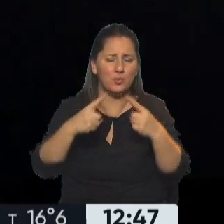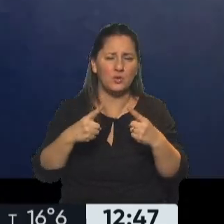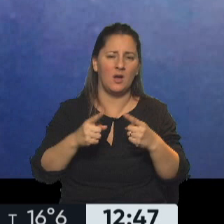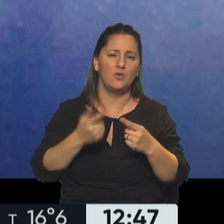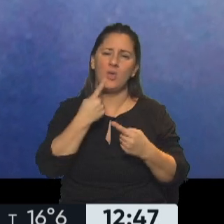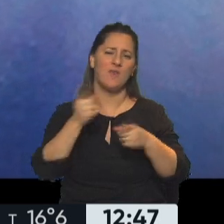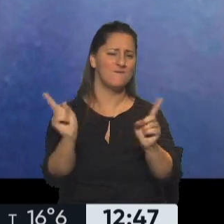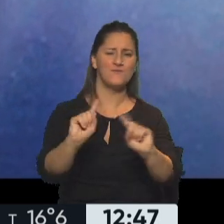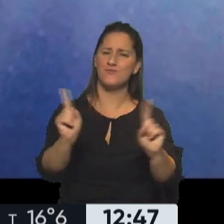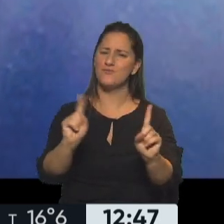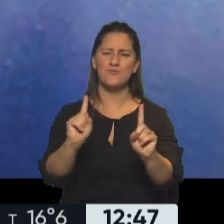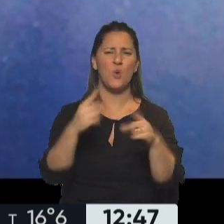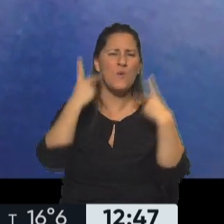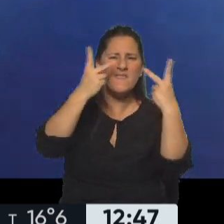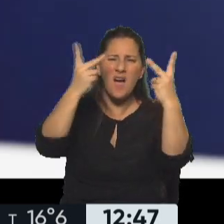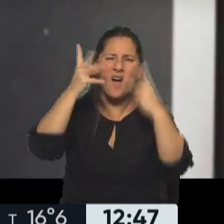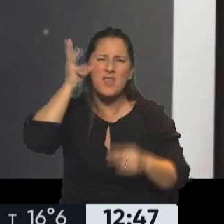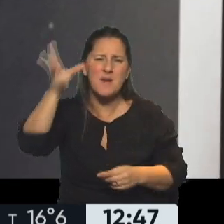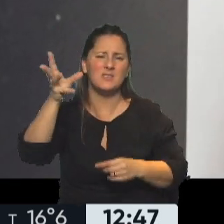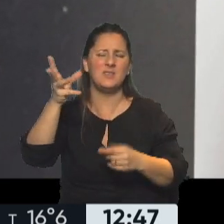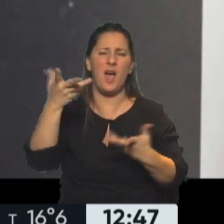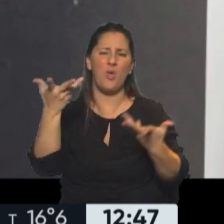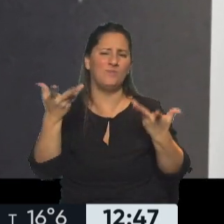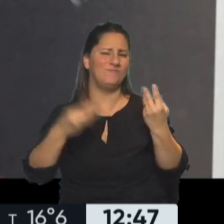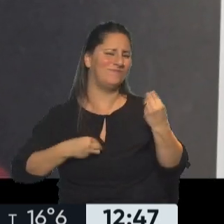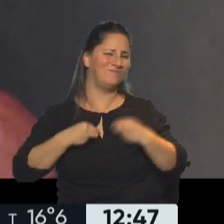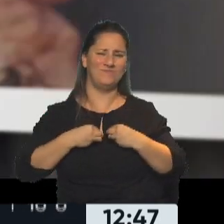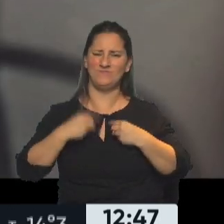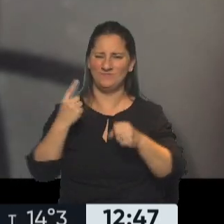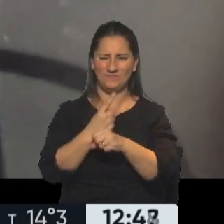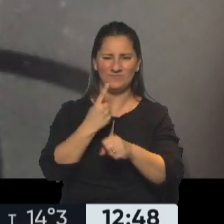no. Vivir de gira, esas cosas a mí me da un poquito de...